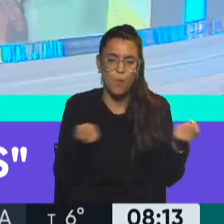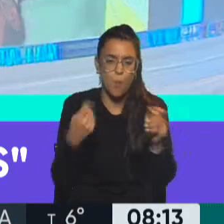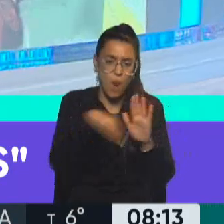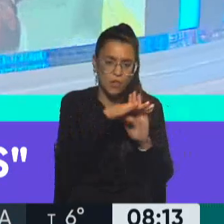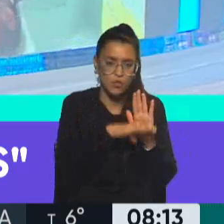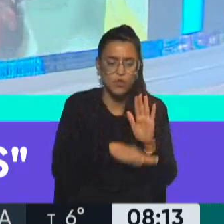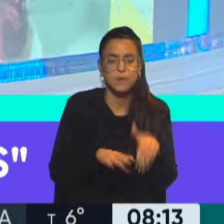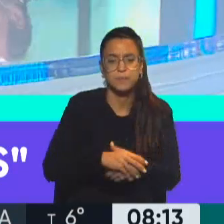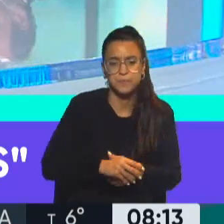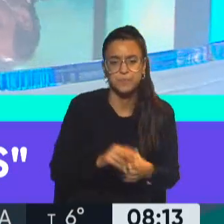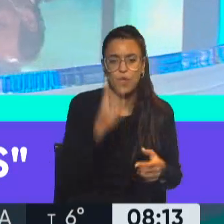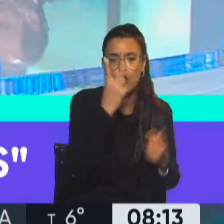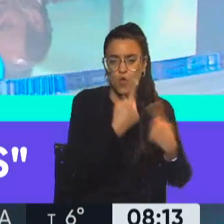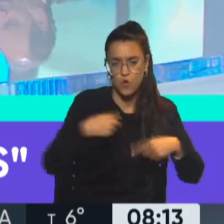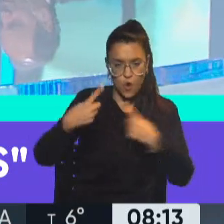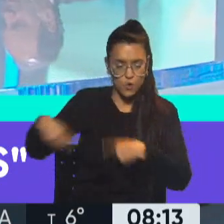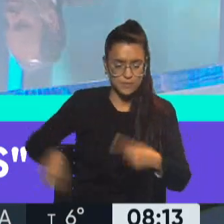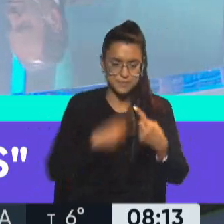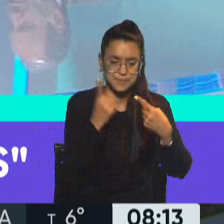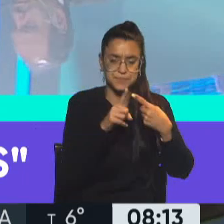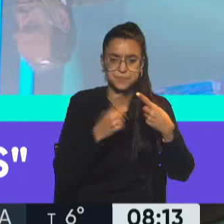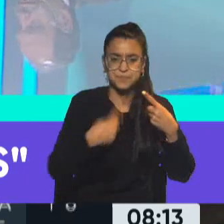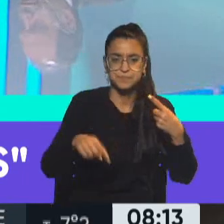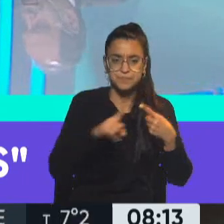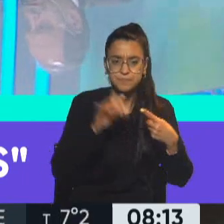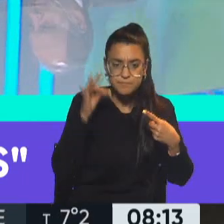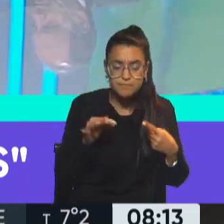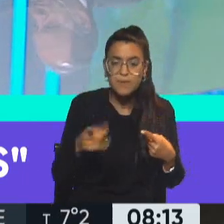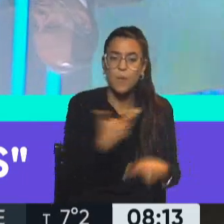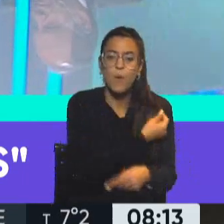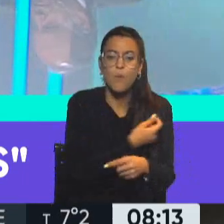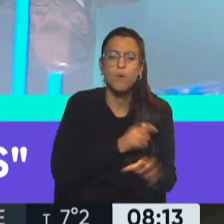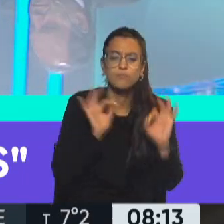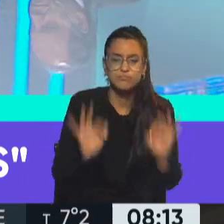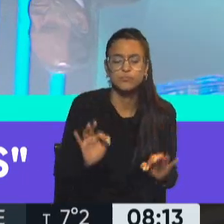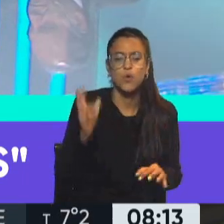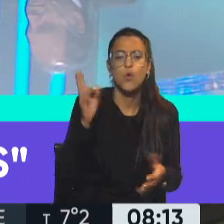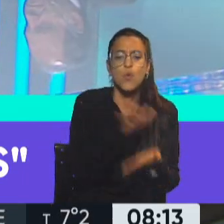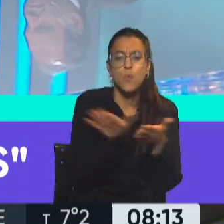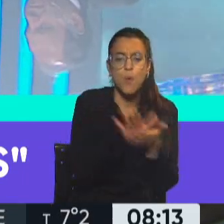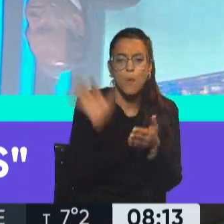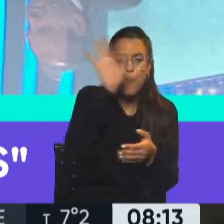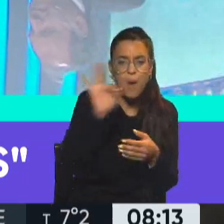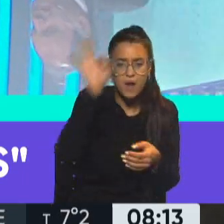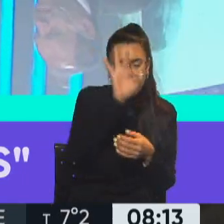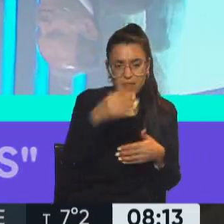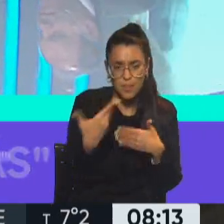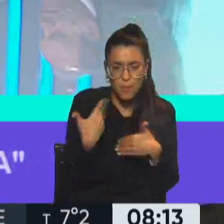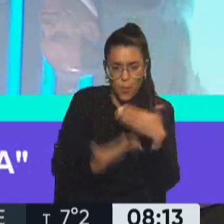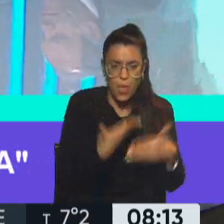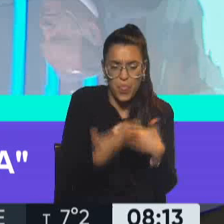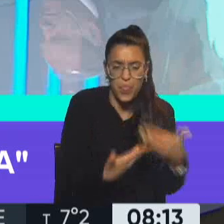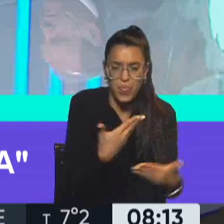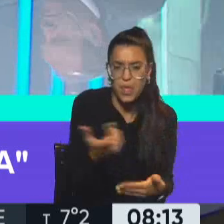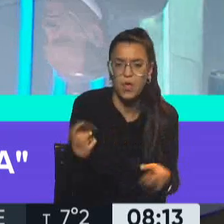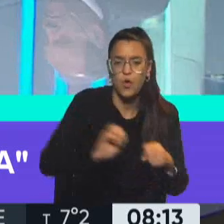Claro. Dos cosas en este sentido. La primera, ¿llegaremos con las vacunas a cubrir las nuevas variantes que puede desarrollar justamente